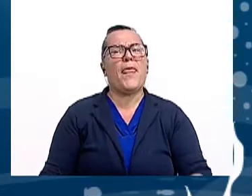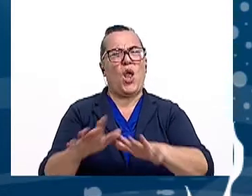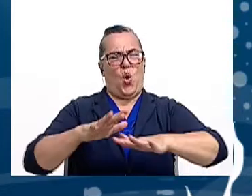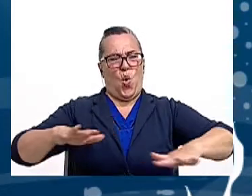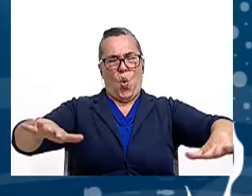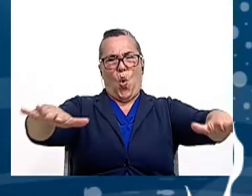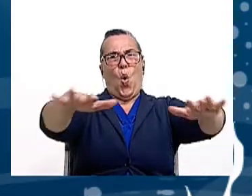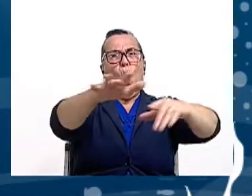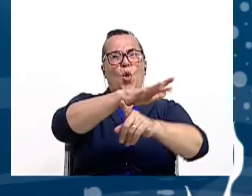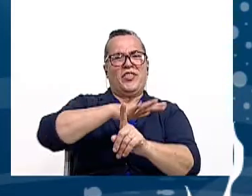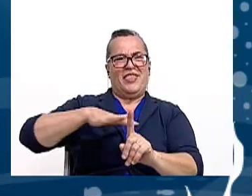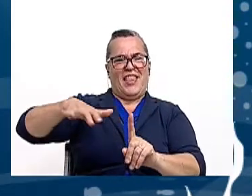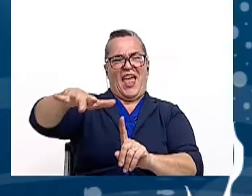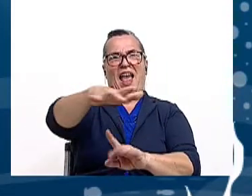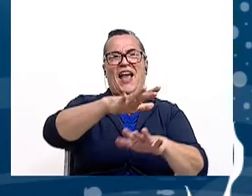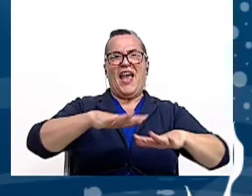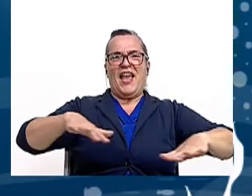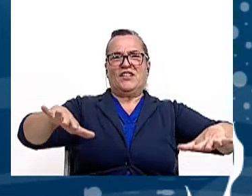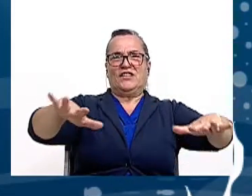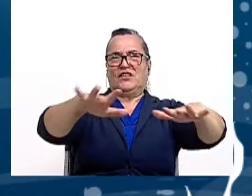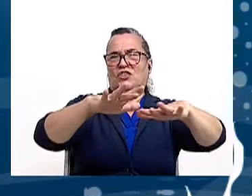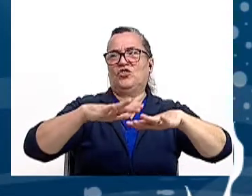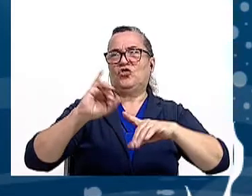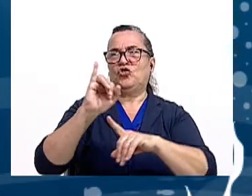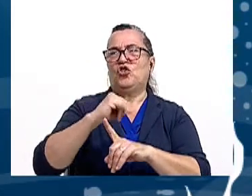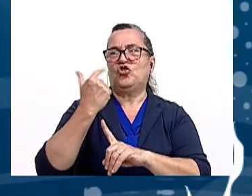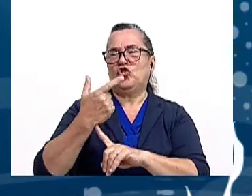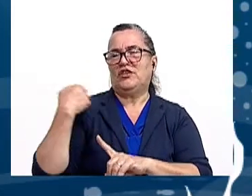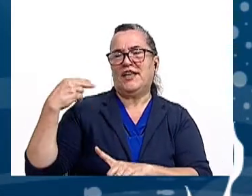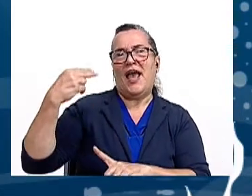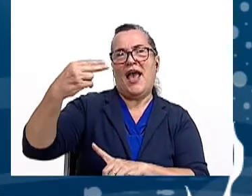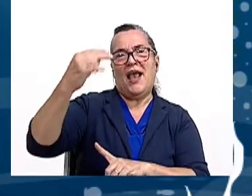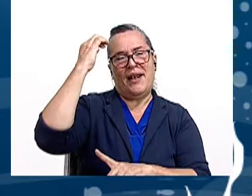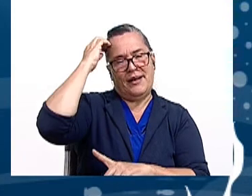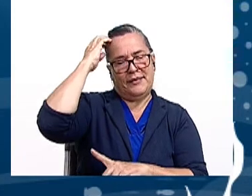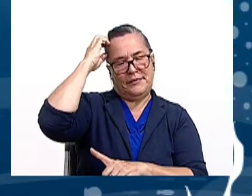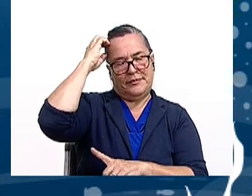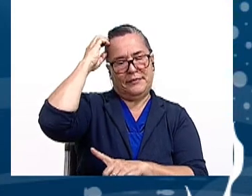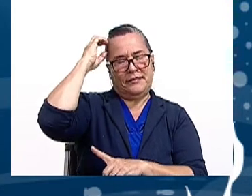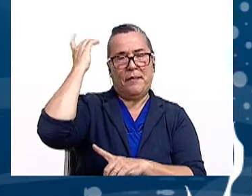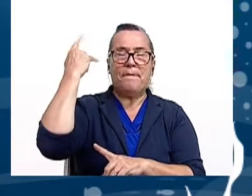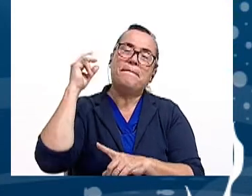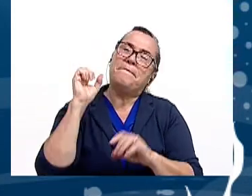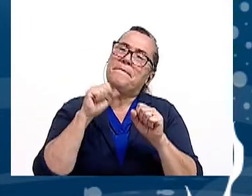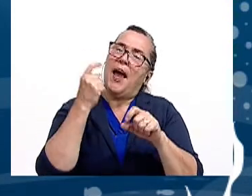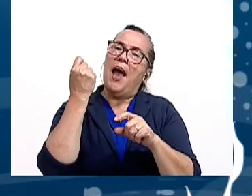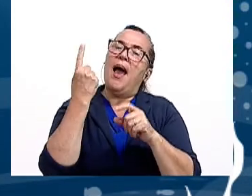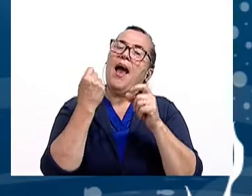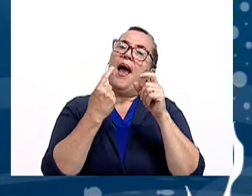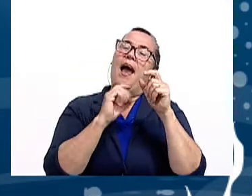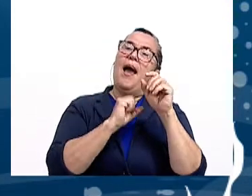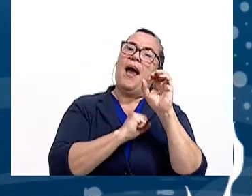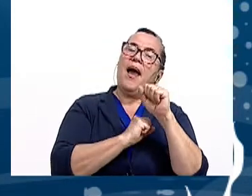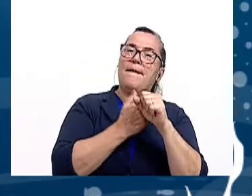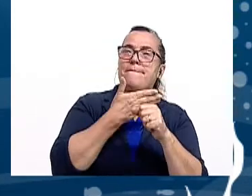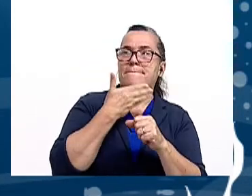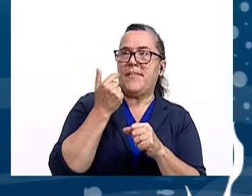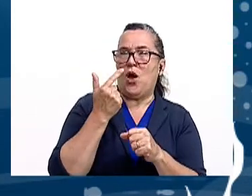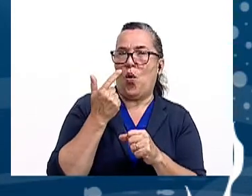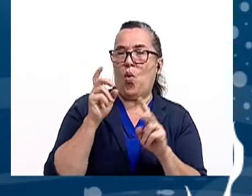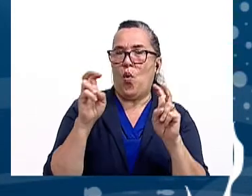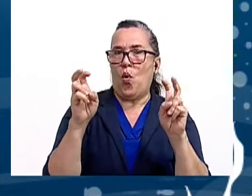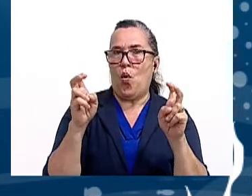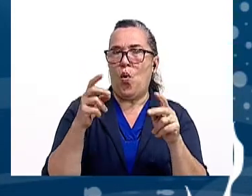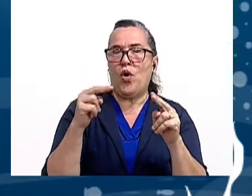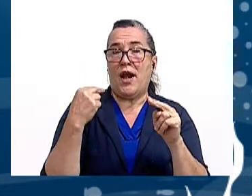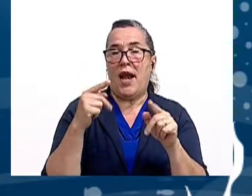Ahora vamos a analizar un poco el contexto histórico y social para poder entender mejor esta obra.